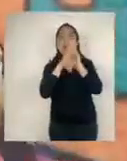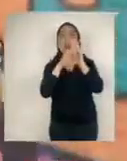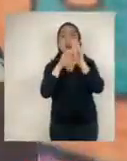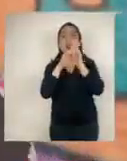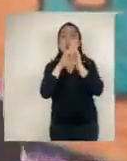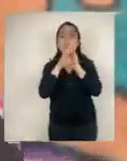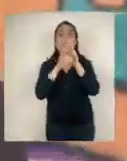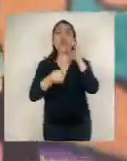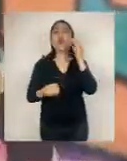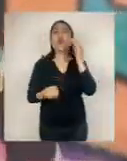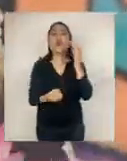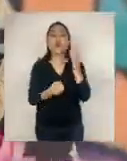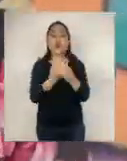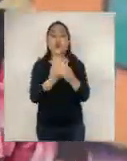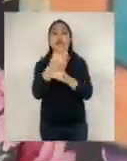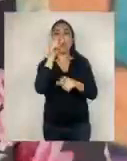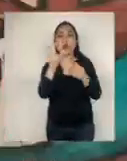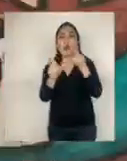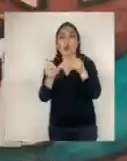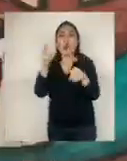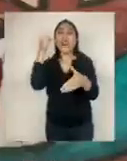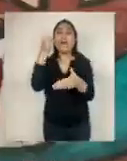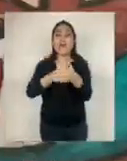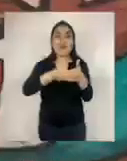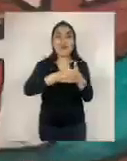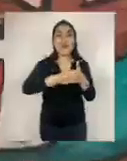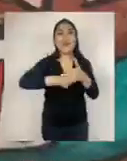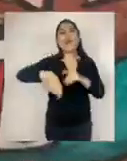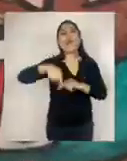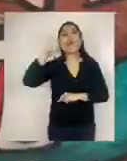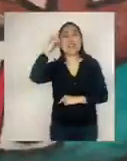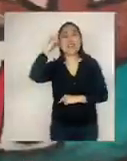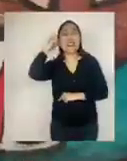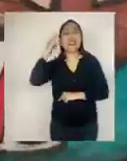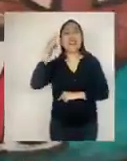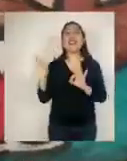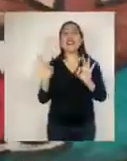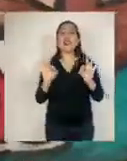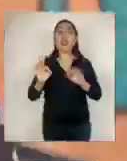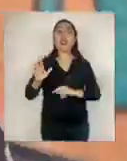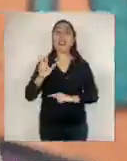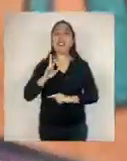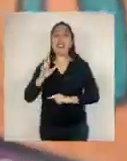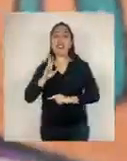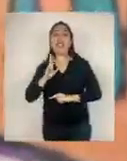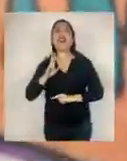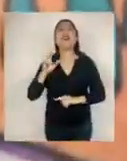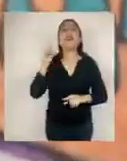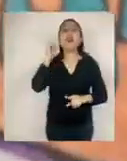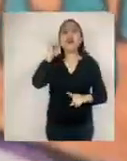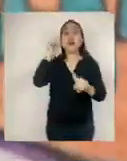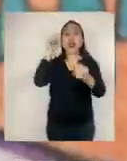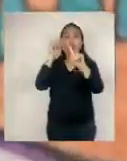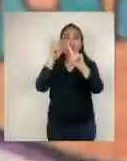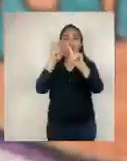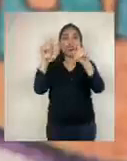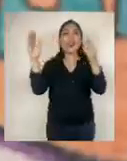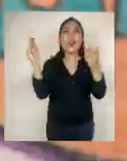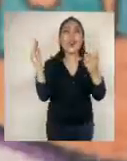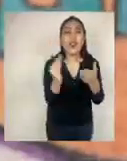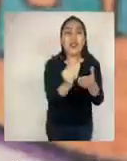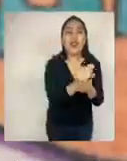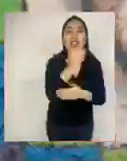Esto nace porque nos conocimos durante el proceso de la primera etapa de grabación. Perfecto.